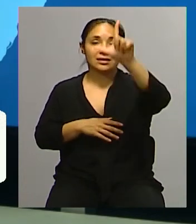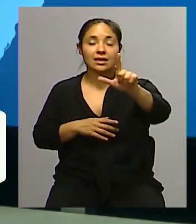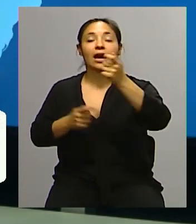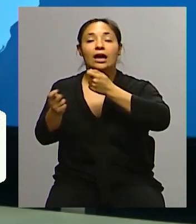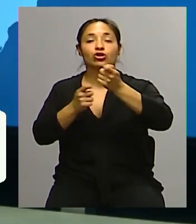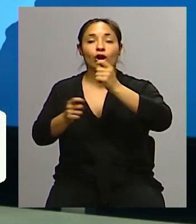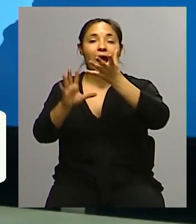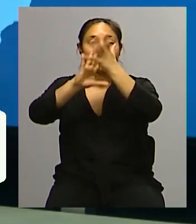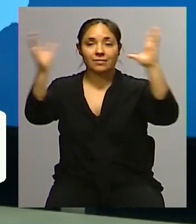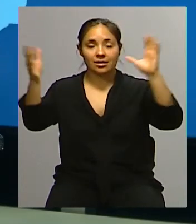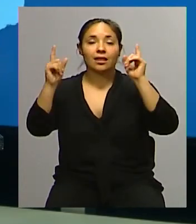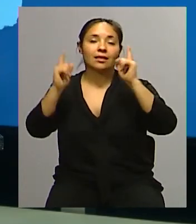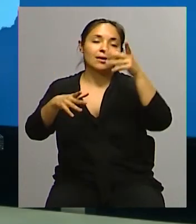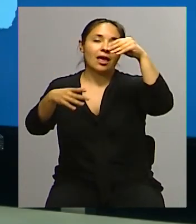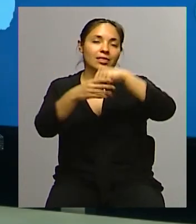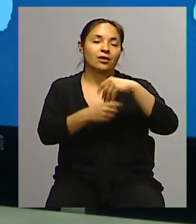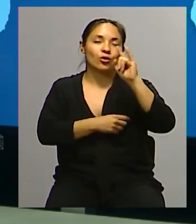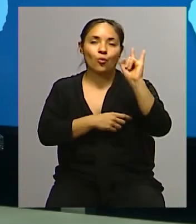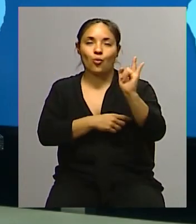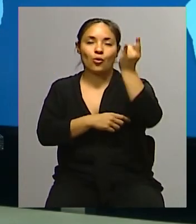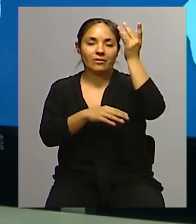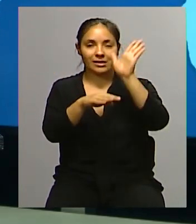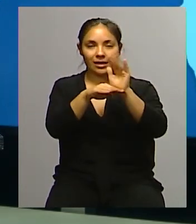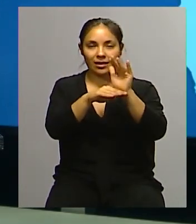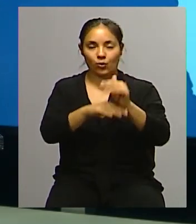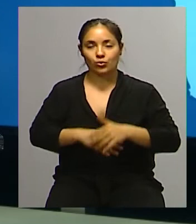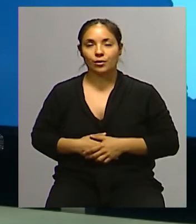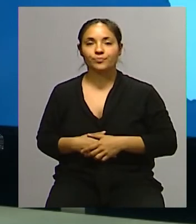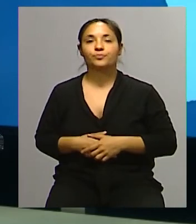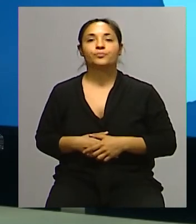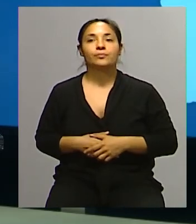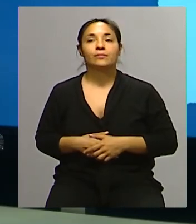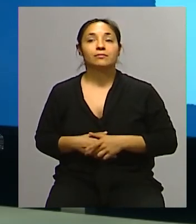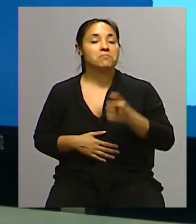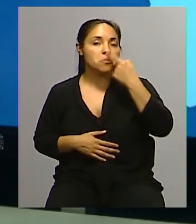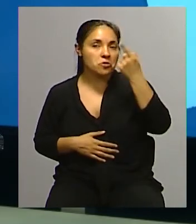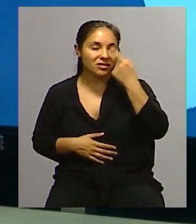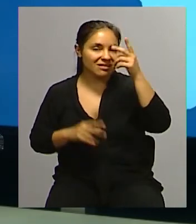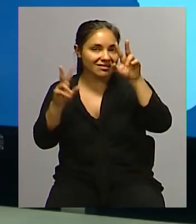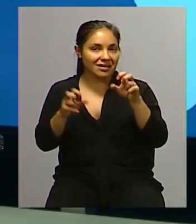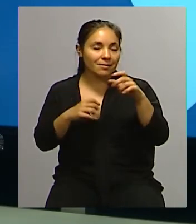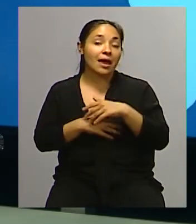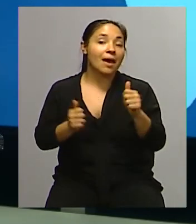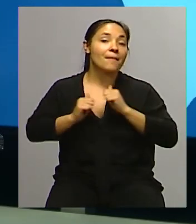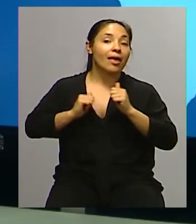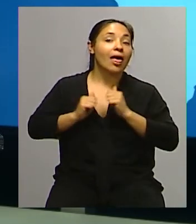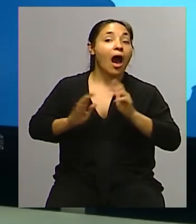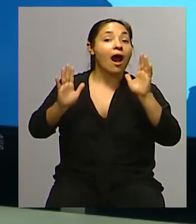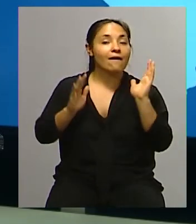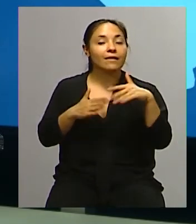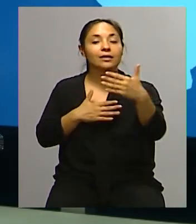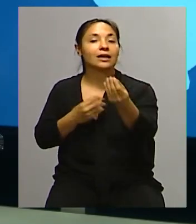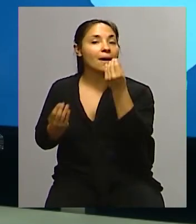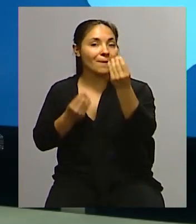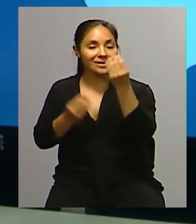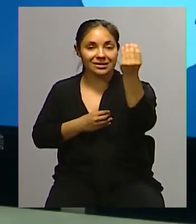del Instituto de Ciencias Ambientales de la Universidad Nacional de Cuyo. Sumamente interesante. Bueno, la expectativa a ver qué sale del documento final. Es